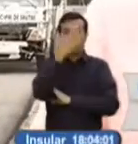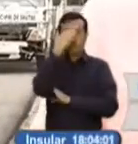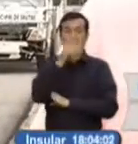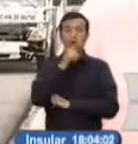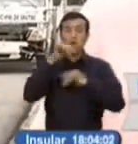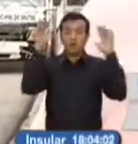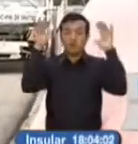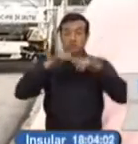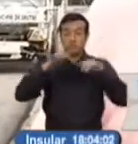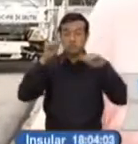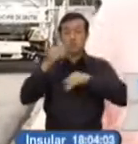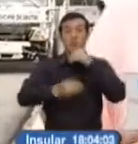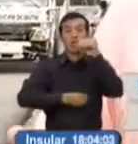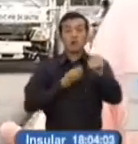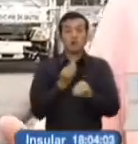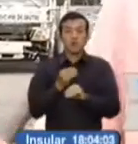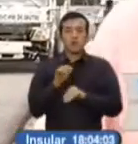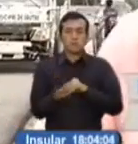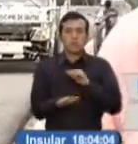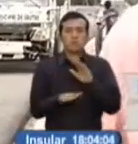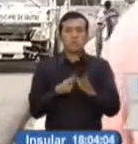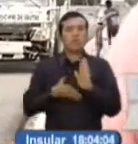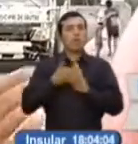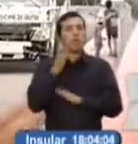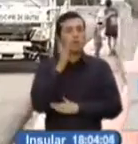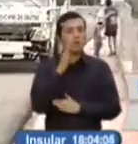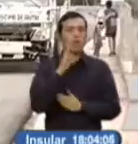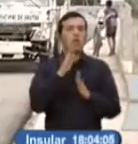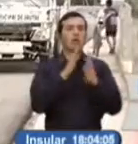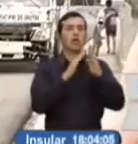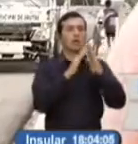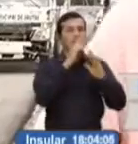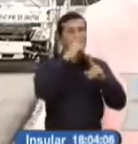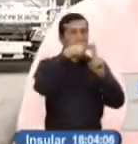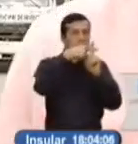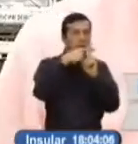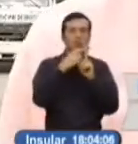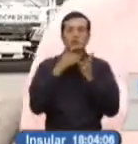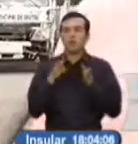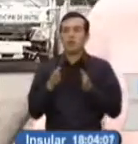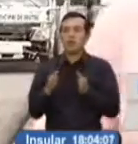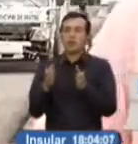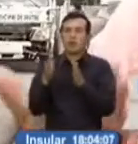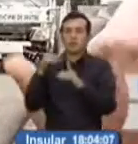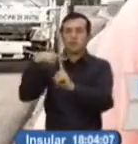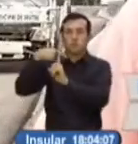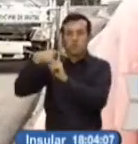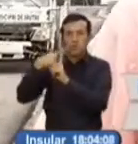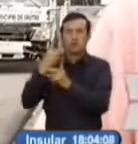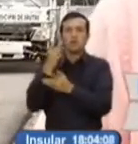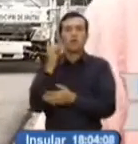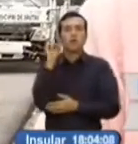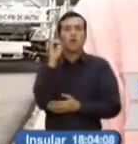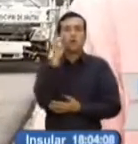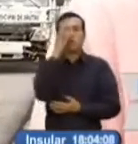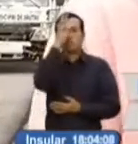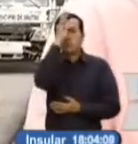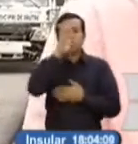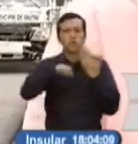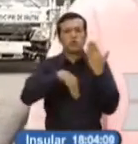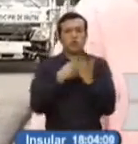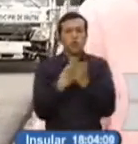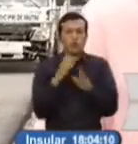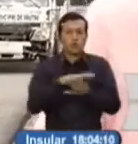andar sin zapatos para ir a la iglesia, sin zapatos para ir al cementerio a enterrar a los difuntos, sin zapatos para ir al hospital, porque todo